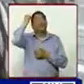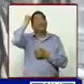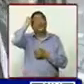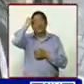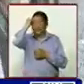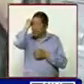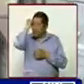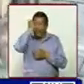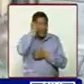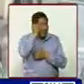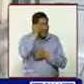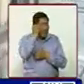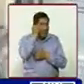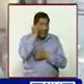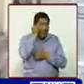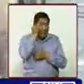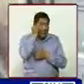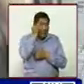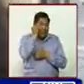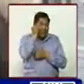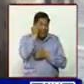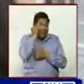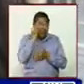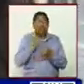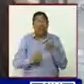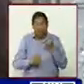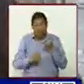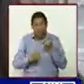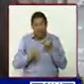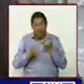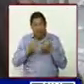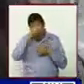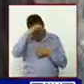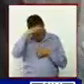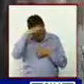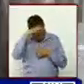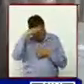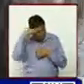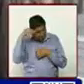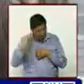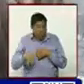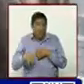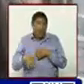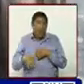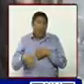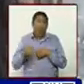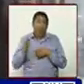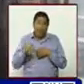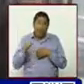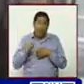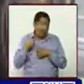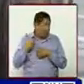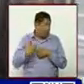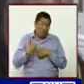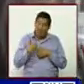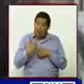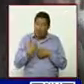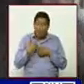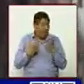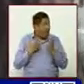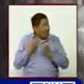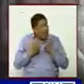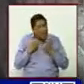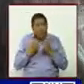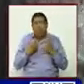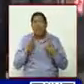He aprobado el año. ¿Hemos usado esta última parte? Sí. ¿Valió la pena pasar clases hasta el último momento? Sí, valió. Hemos llorado al